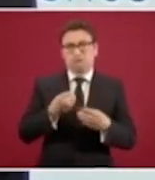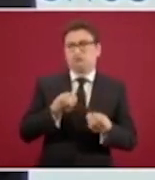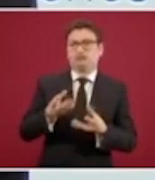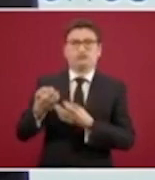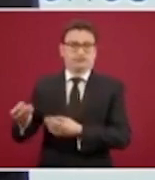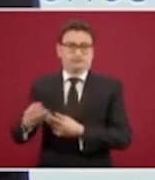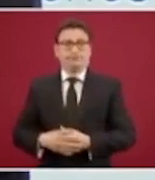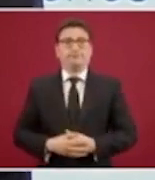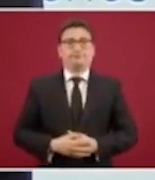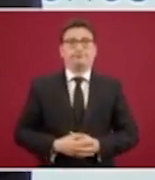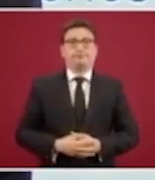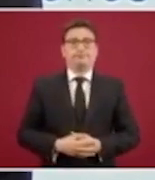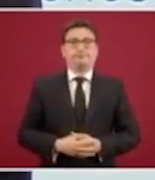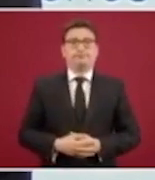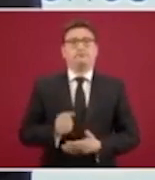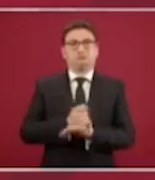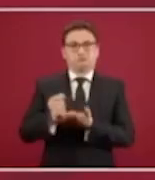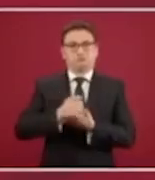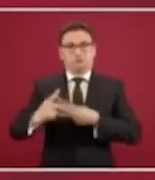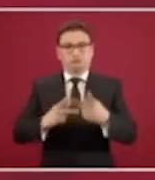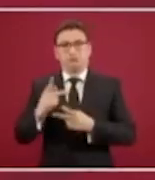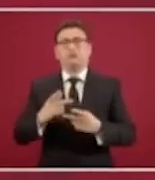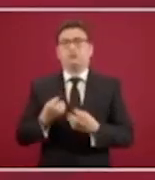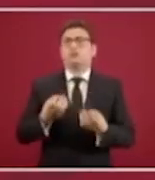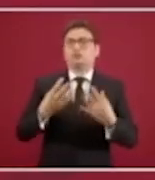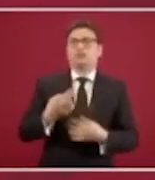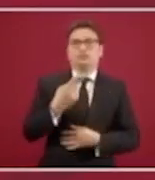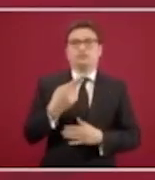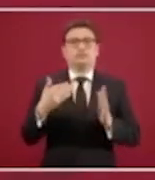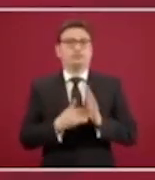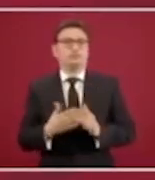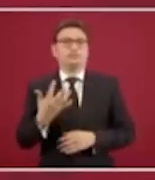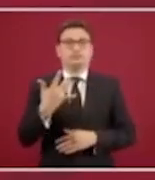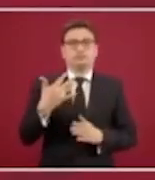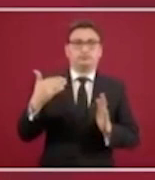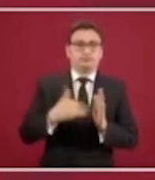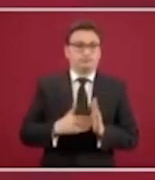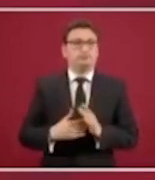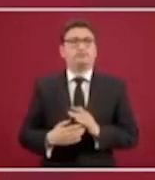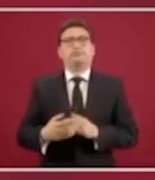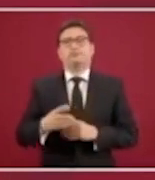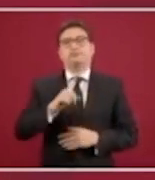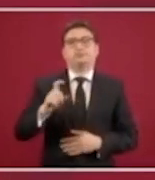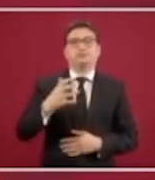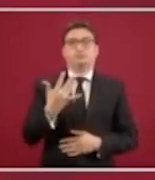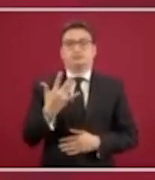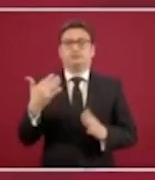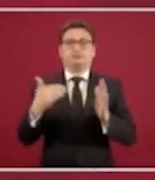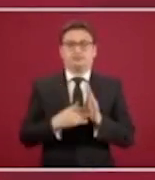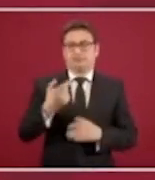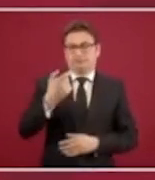créditos de 25 mil pesos, 50 mil y 150 mil